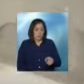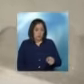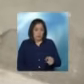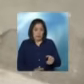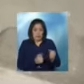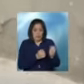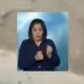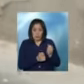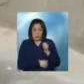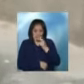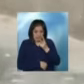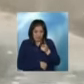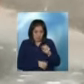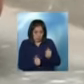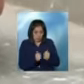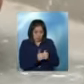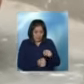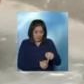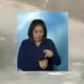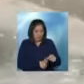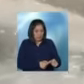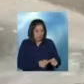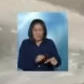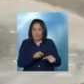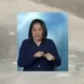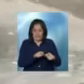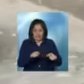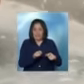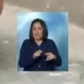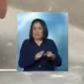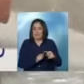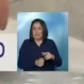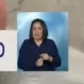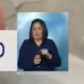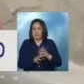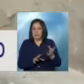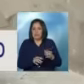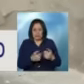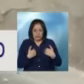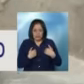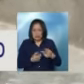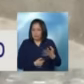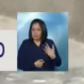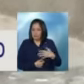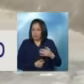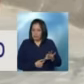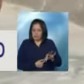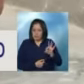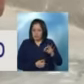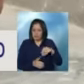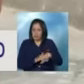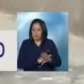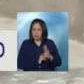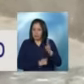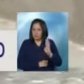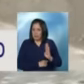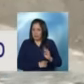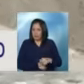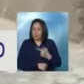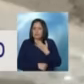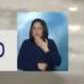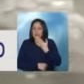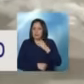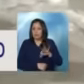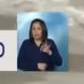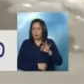la escoba se está viendo esta granada, aparentemente tipo piña, que cuenta con el seguro, pero ha sido encontrado en el baño por una de las profesoras